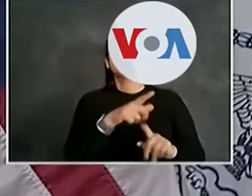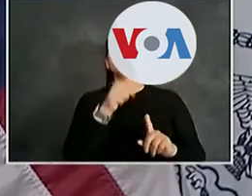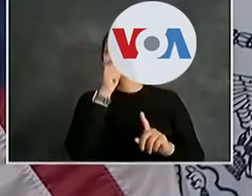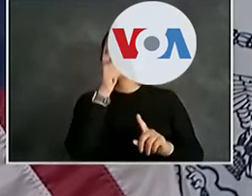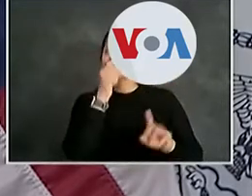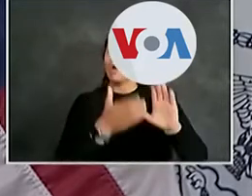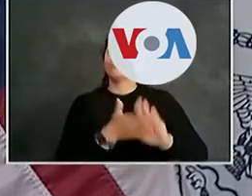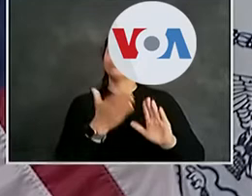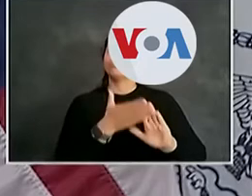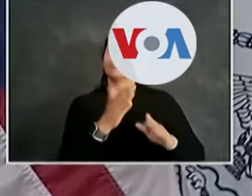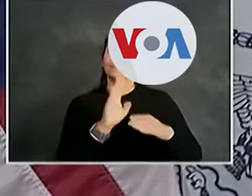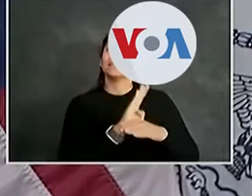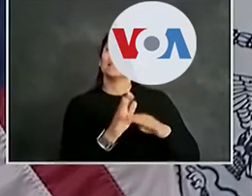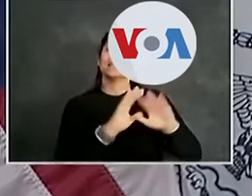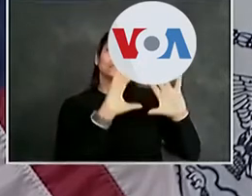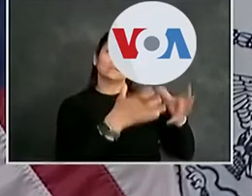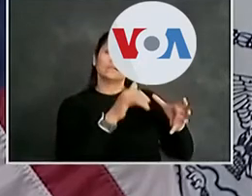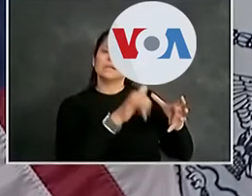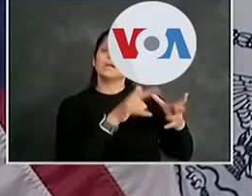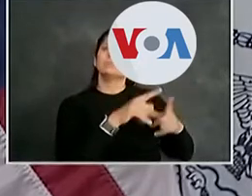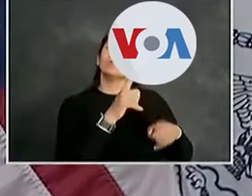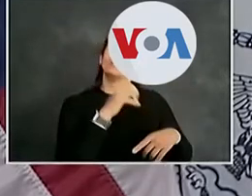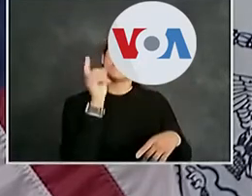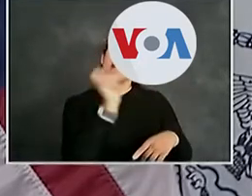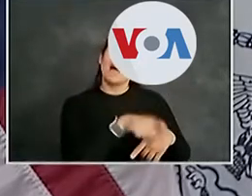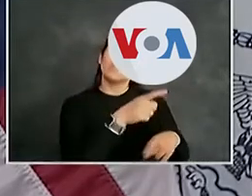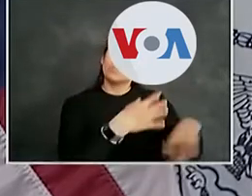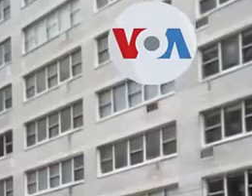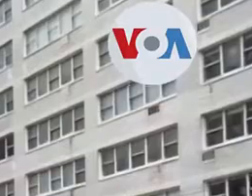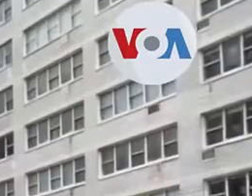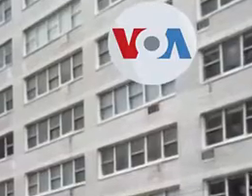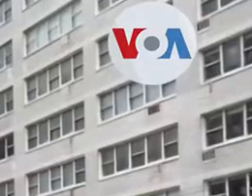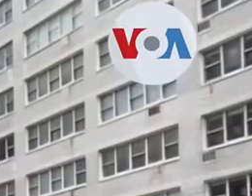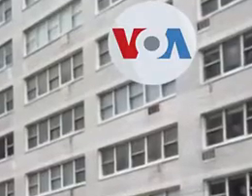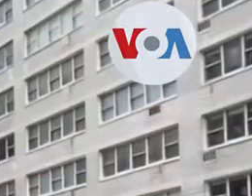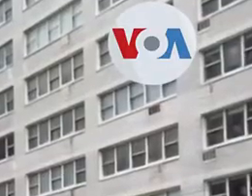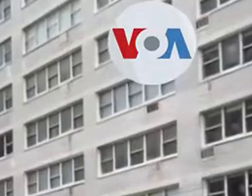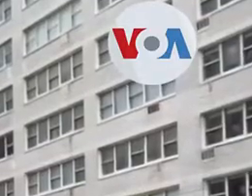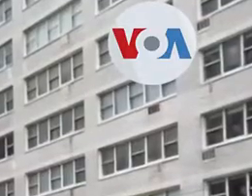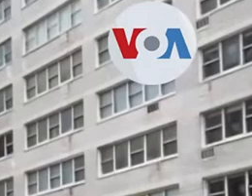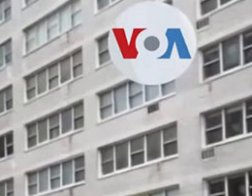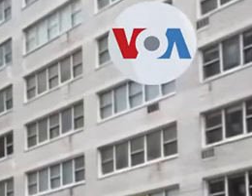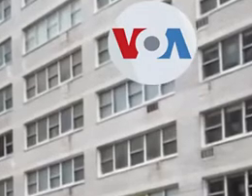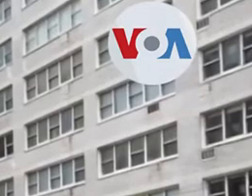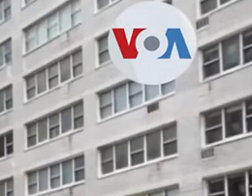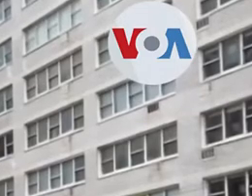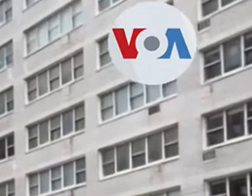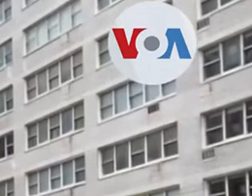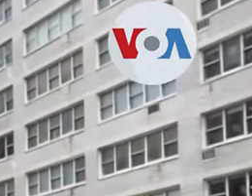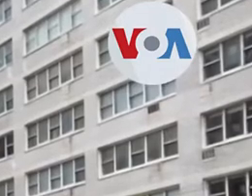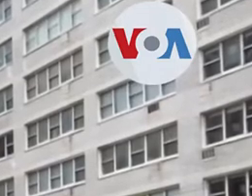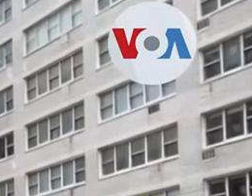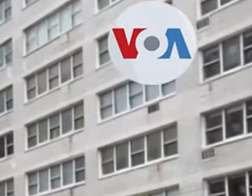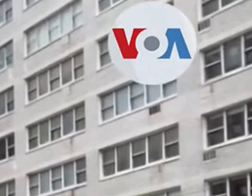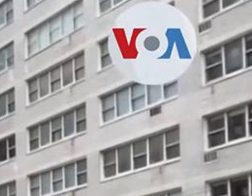no tengo idea en el mundo de como cualquier funeraria podría permitir que esto suceda el alcalde bill de blasio reconoció el peso de la